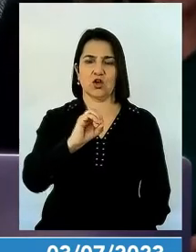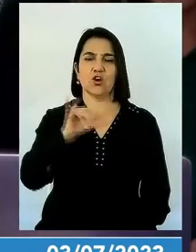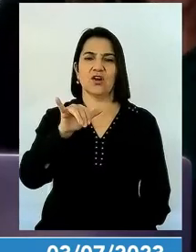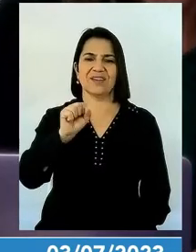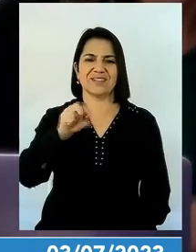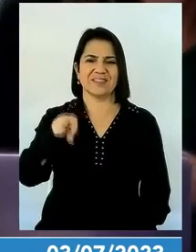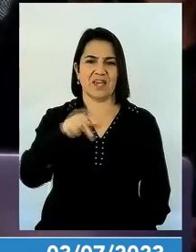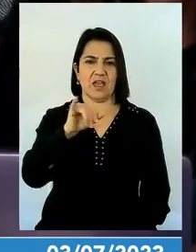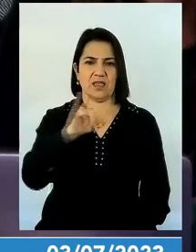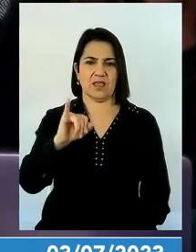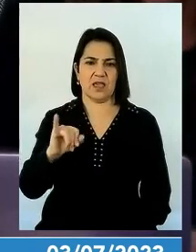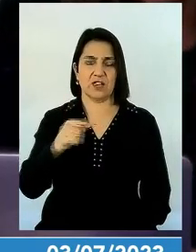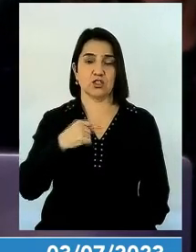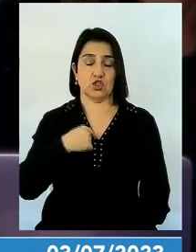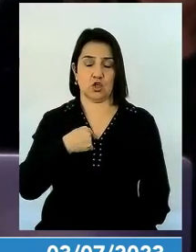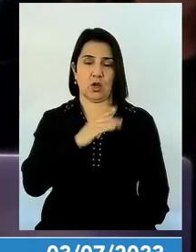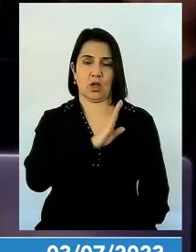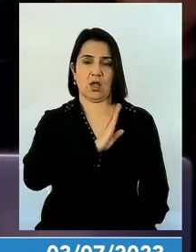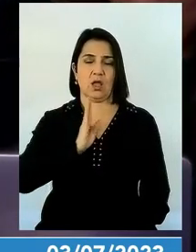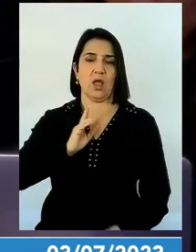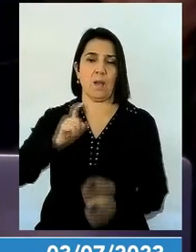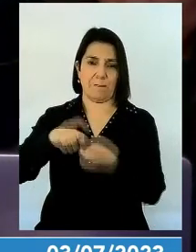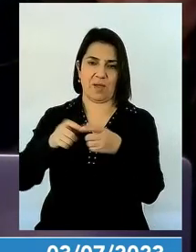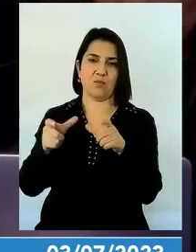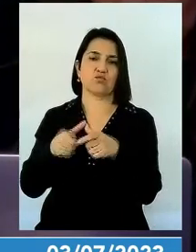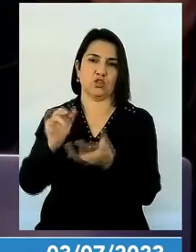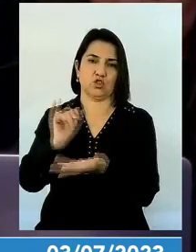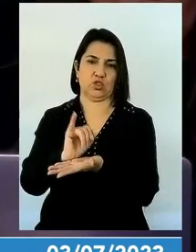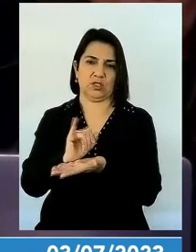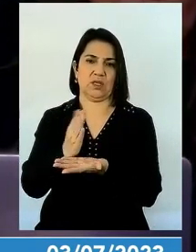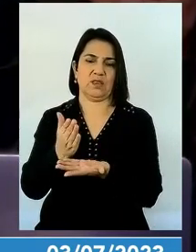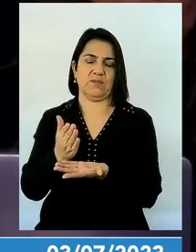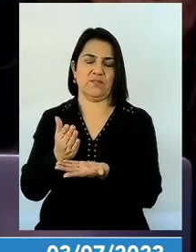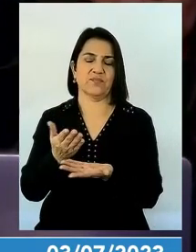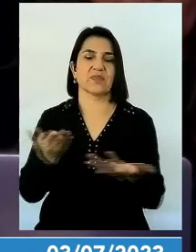miembro de la sociedad, por supuesto. Lo que pasa es que